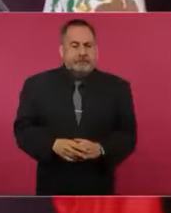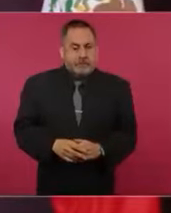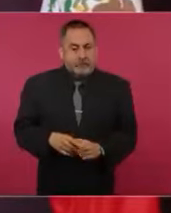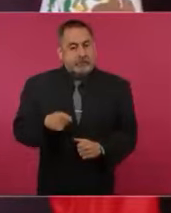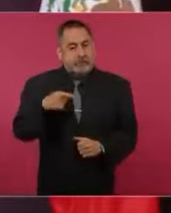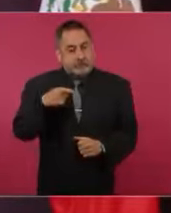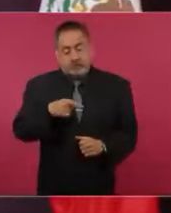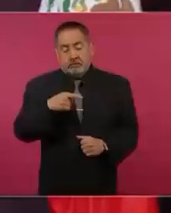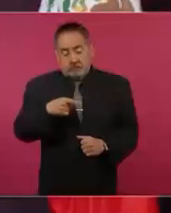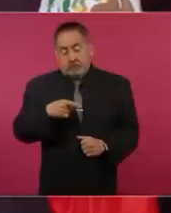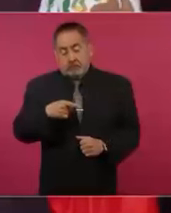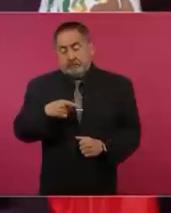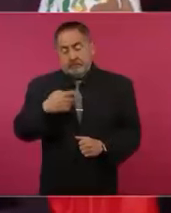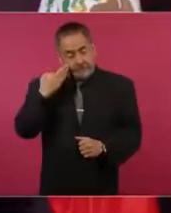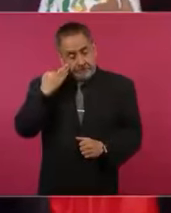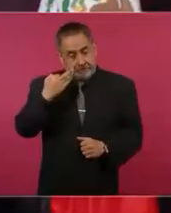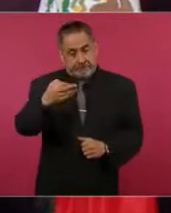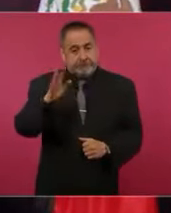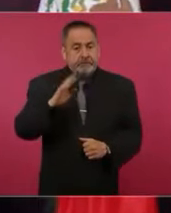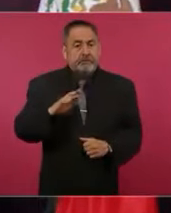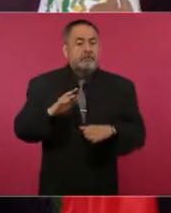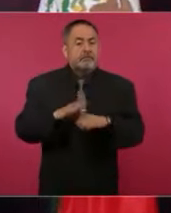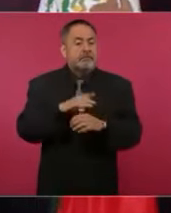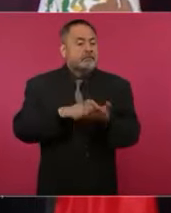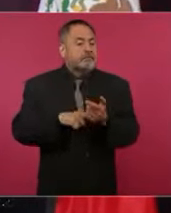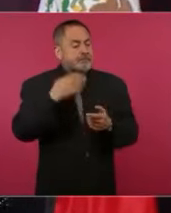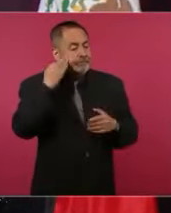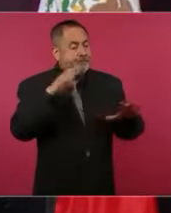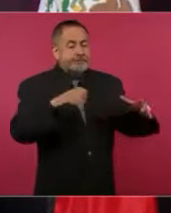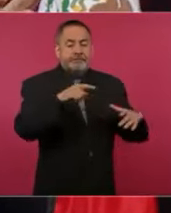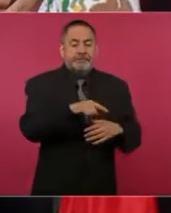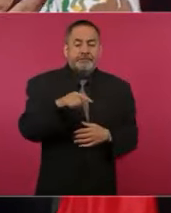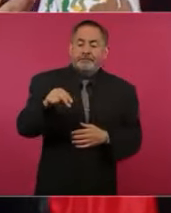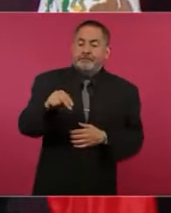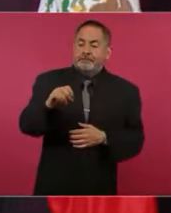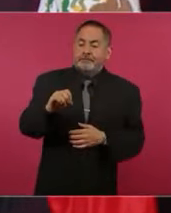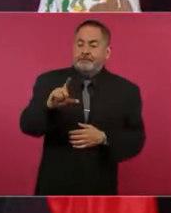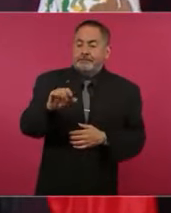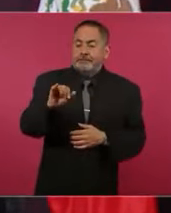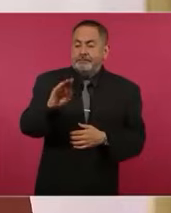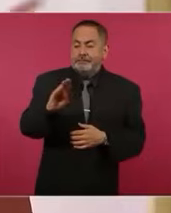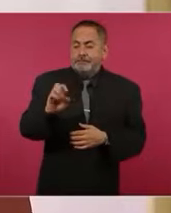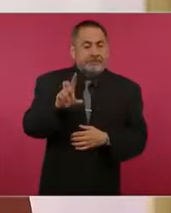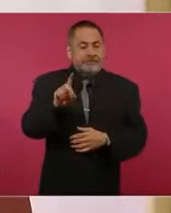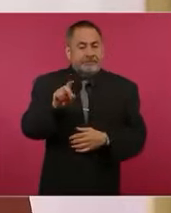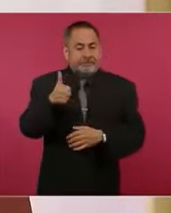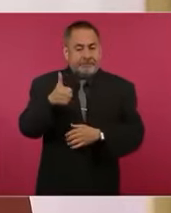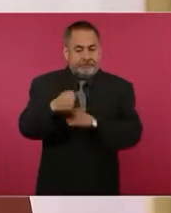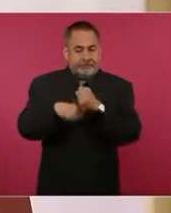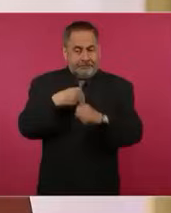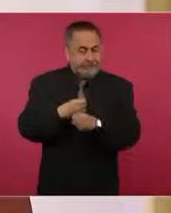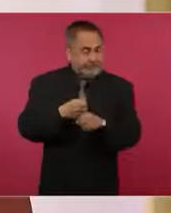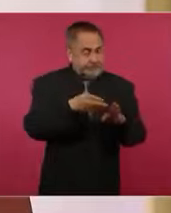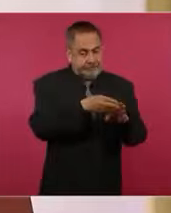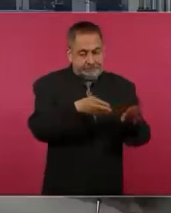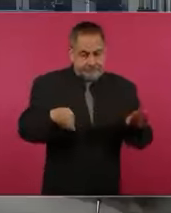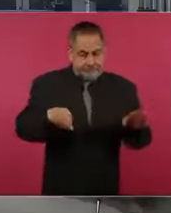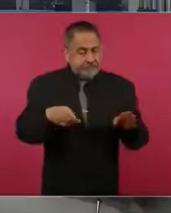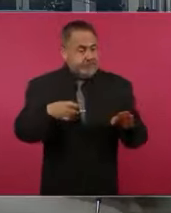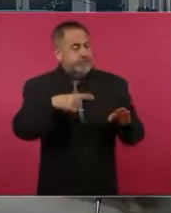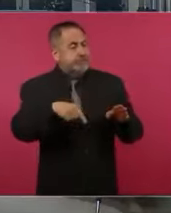tiempo, porque hablamos de la política neoliberal de 36 años y del fracaso